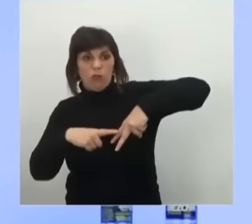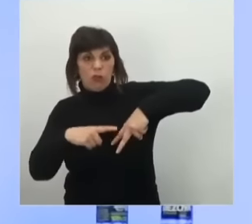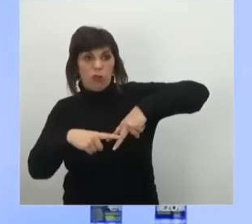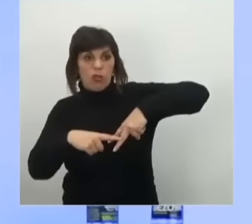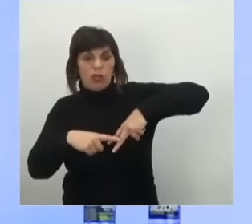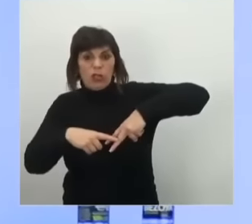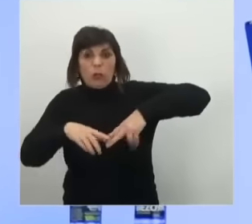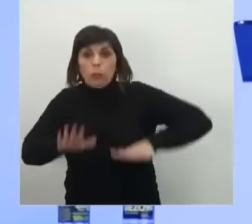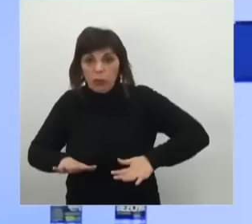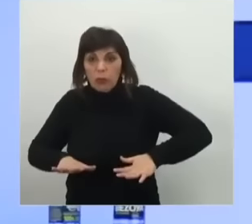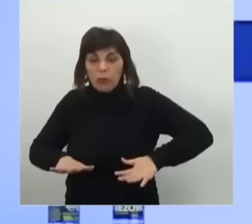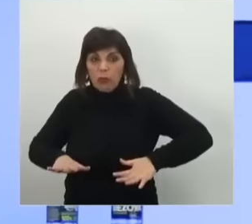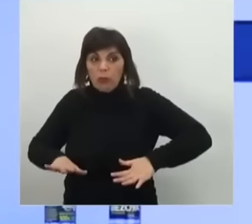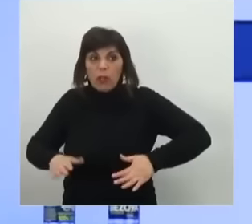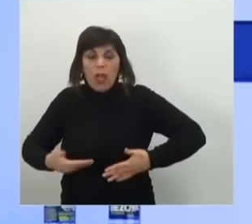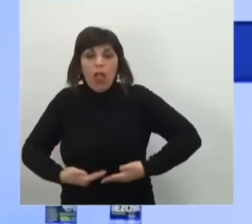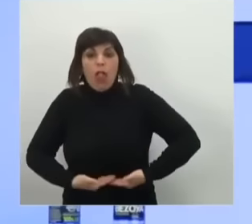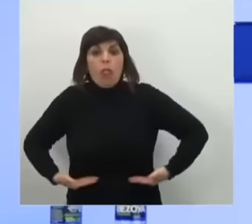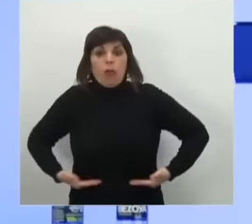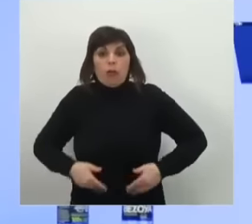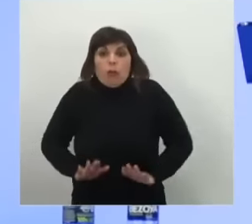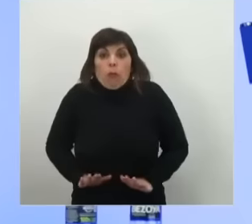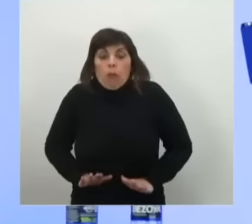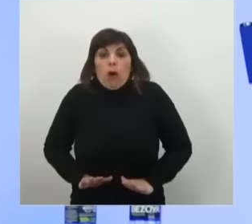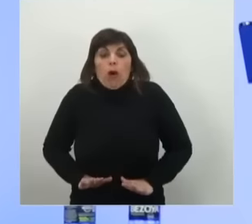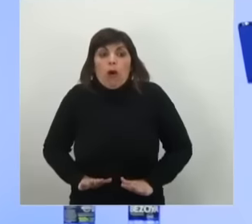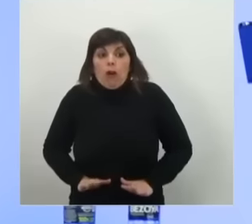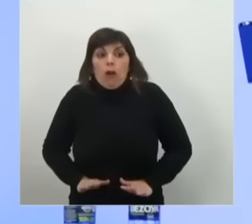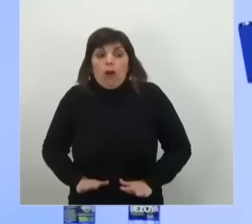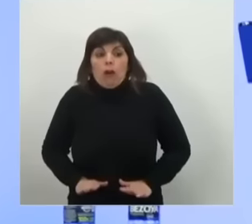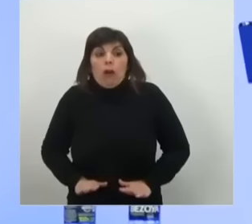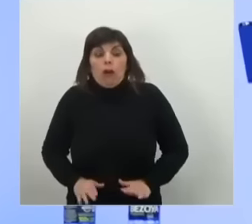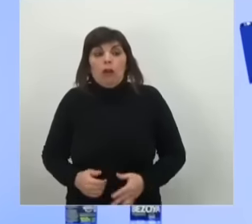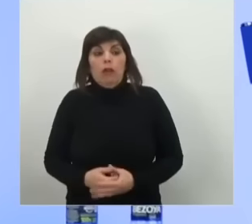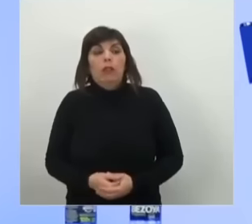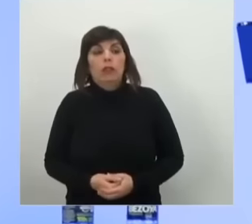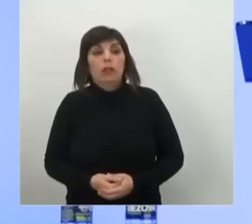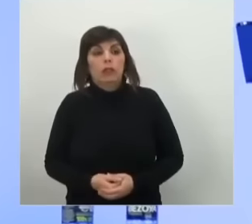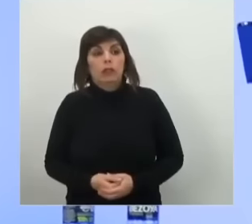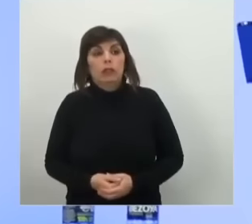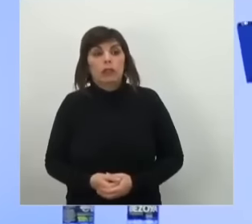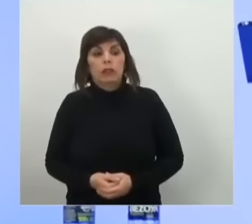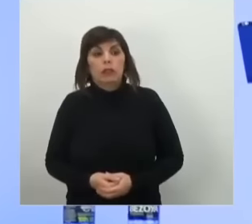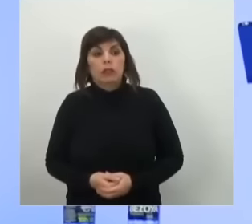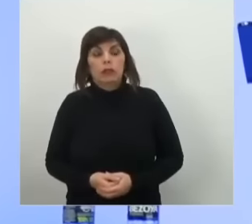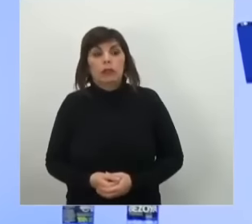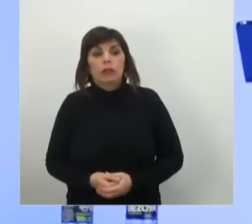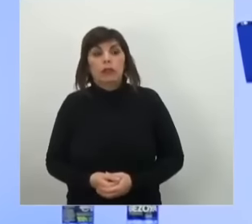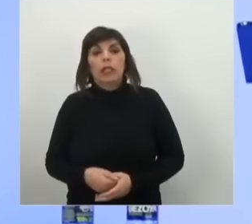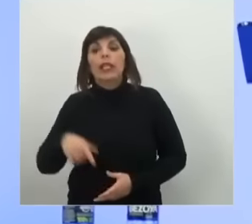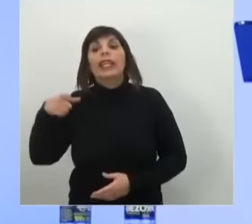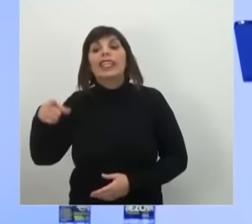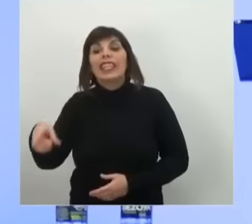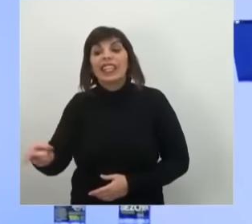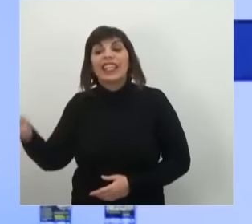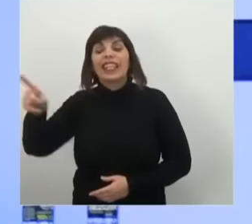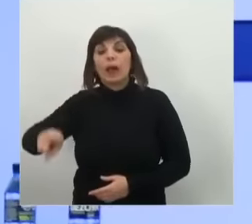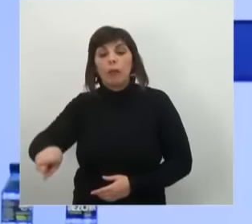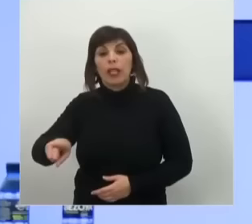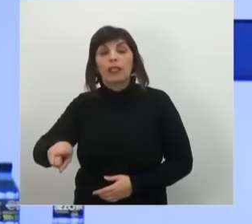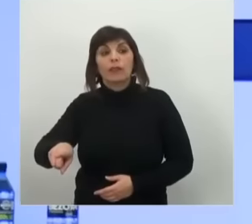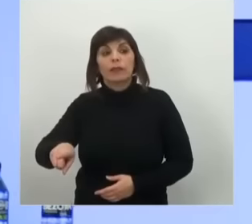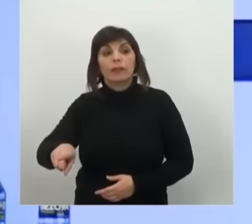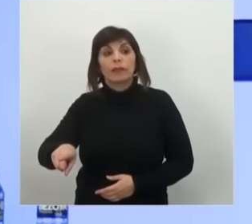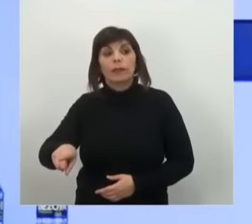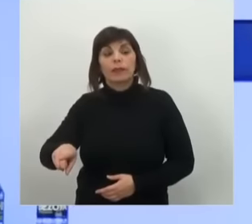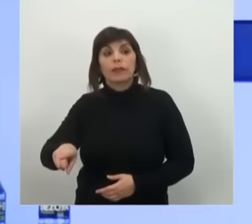a detener tu cintura la vas a perder Ahora hay que tener en cuenta algo que te va a acontecer que tu cuerpo